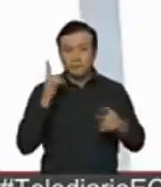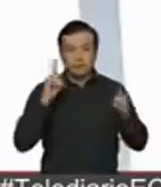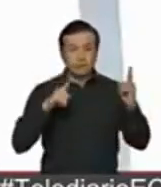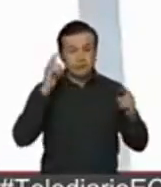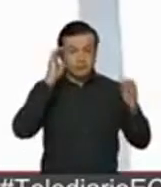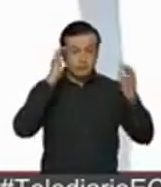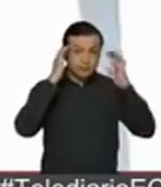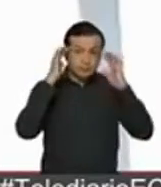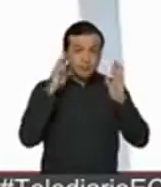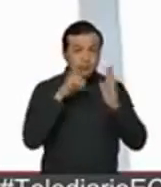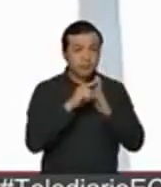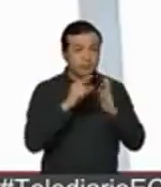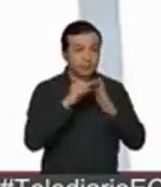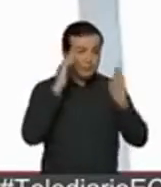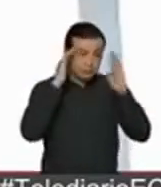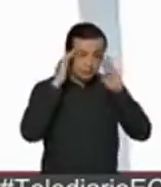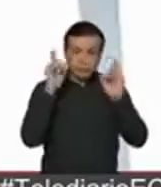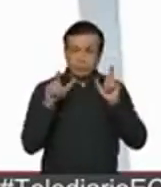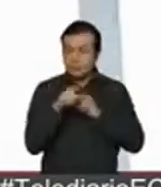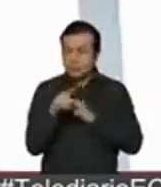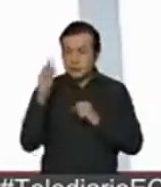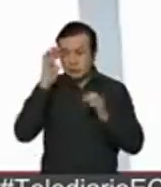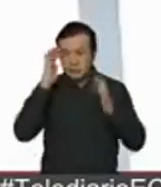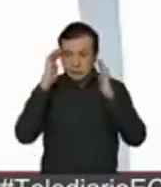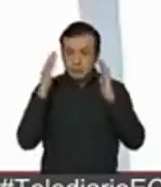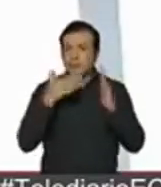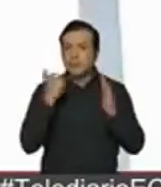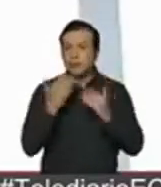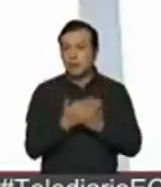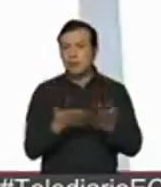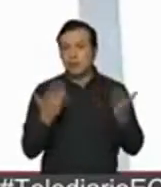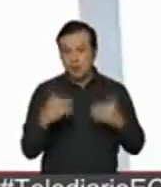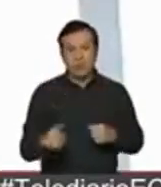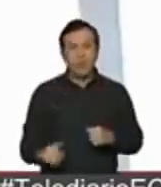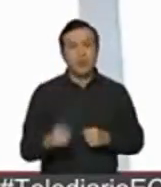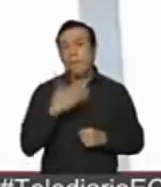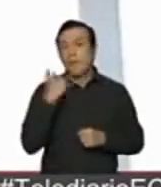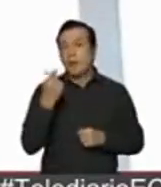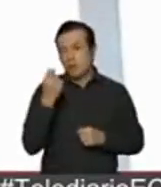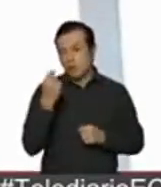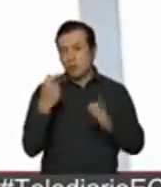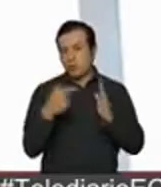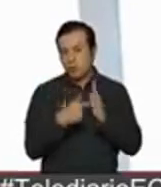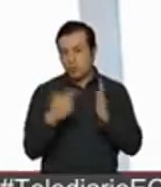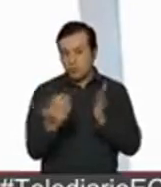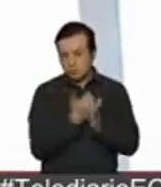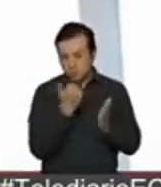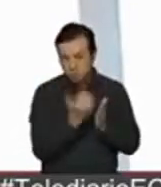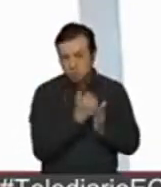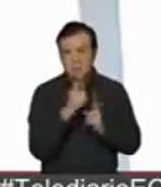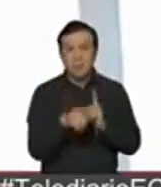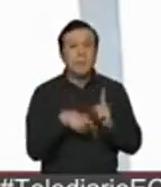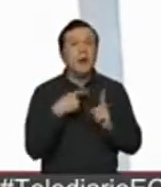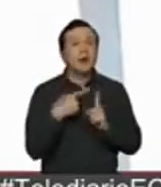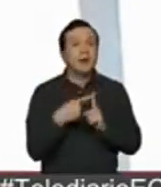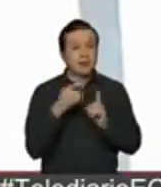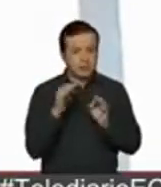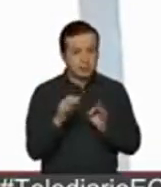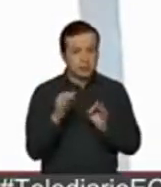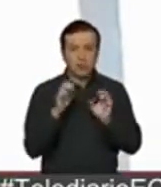cabeza no solo al SRI, sino también al contribuyente. Entonces, lo ideal sería tener una mejor recaudación tributaria, pero también una mejor